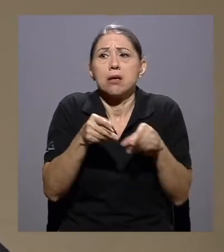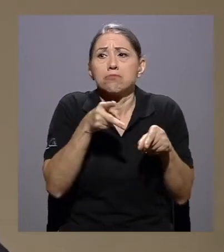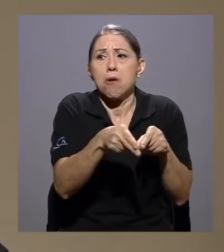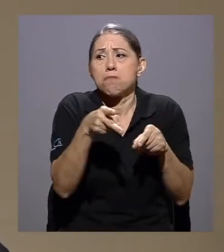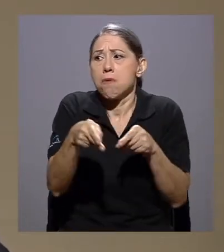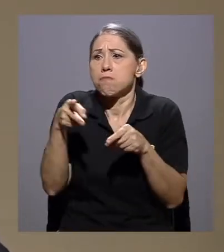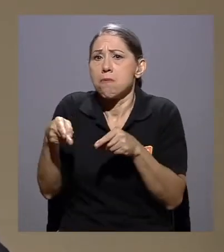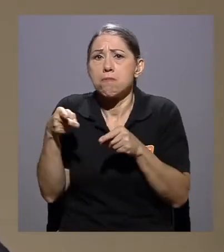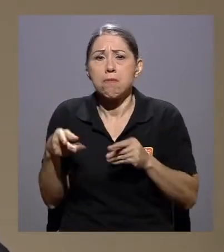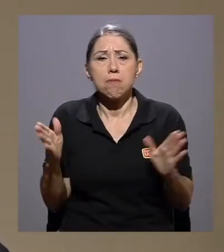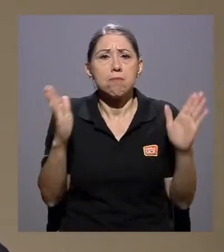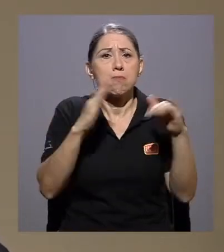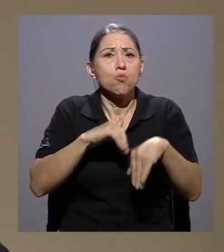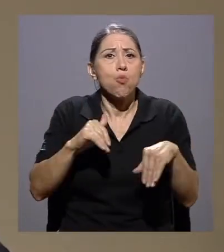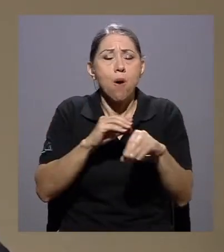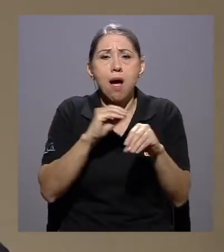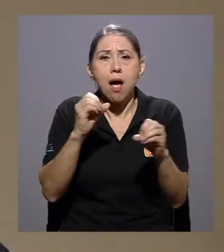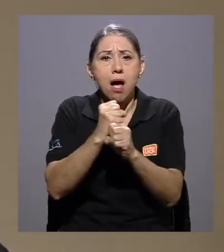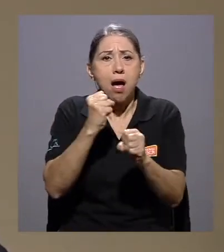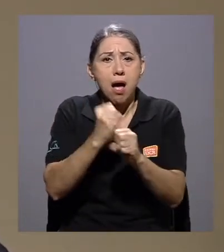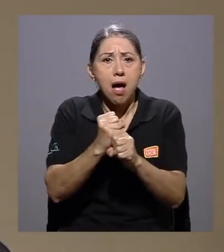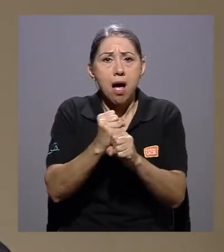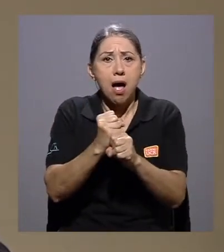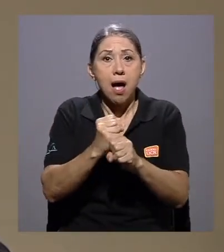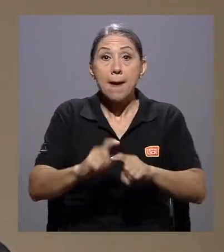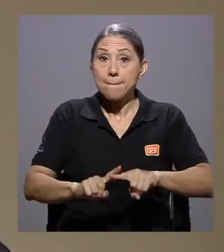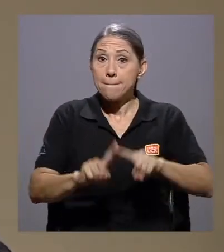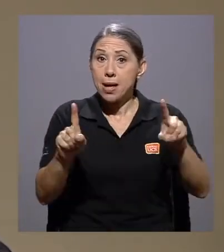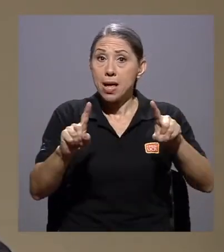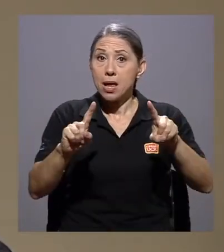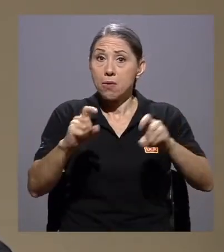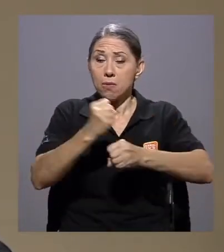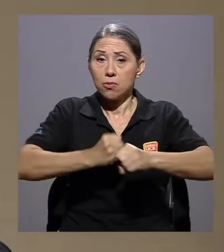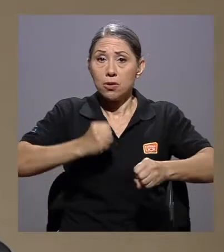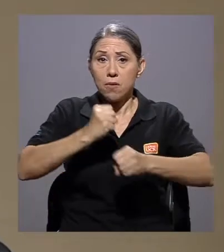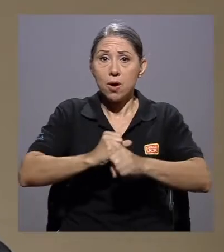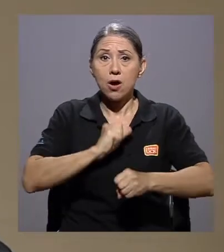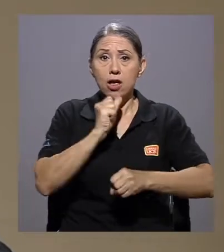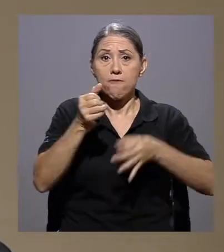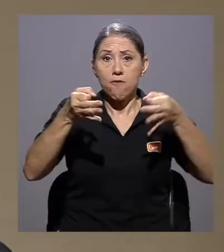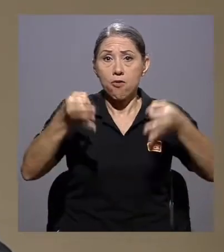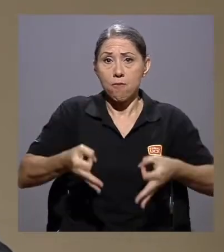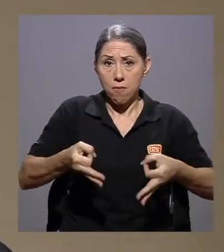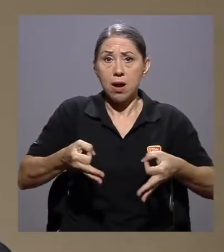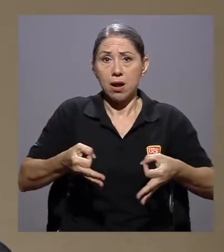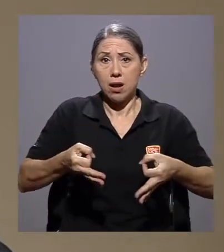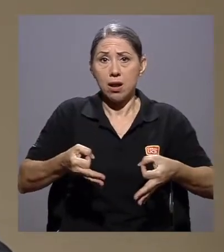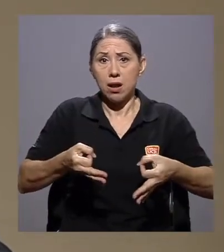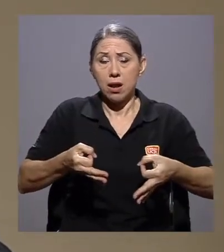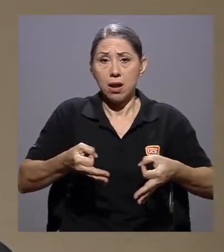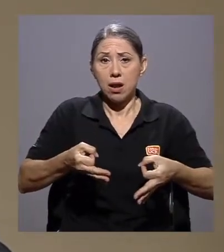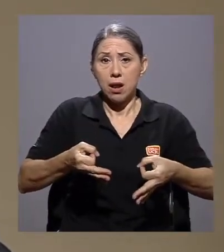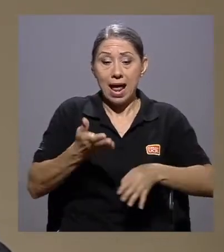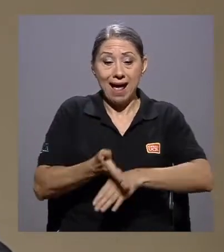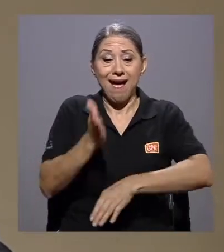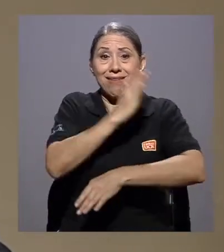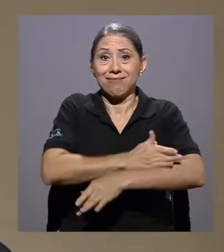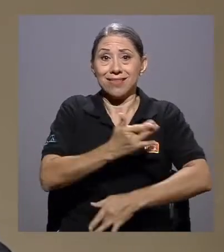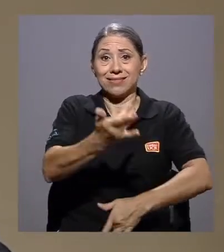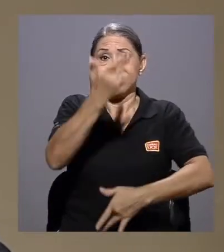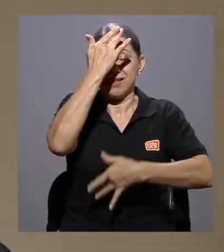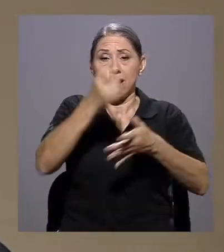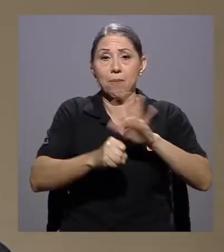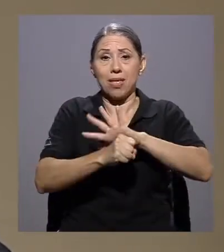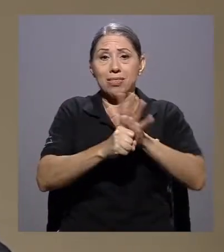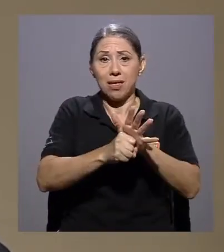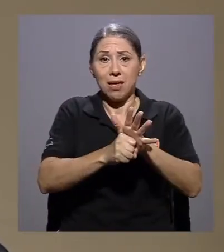desempleo. Pero hay que indicar que el desempleo informal, por ejemplo, nuestro, llegaba antes de